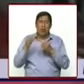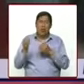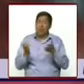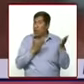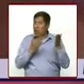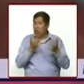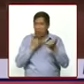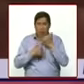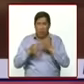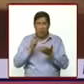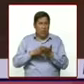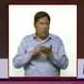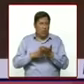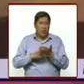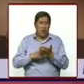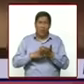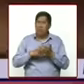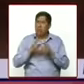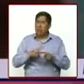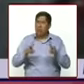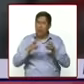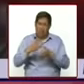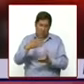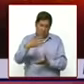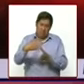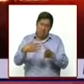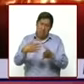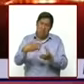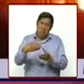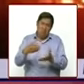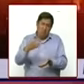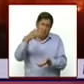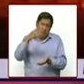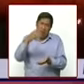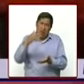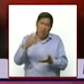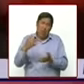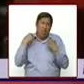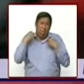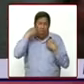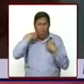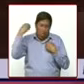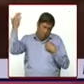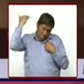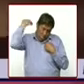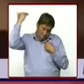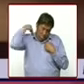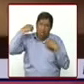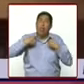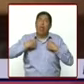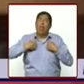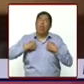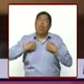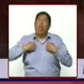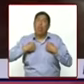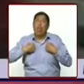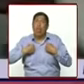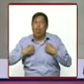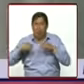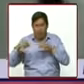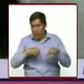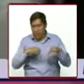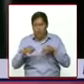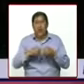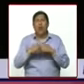ahí en galones, en botellas, en todo lo que se pueda, ir a cargar las mochilas que tenemos para poder apagar lo que es este